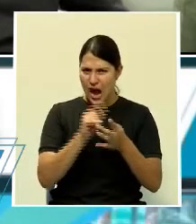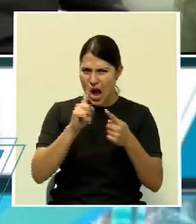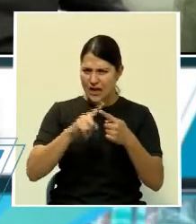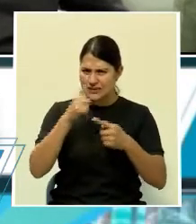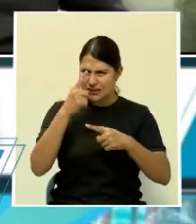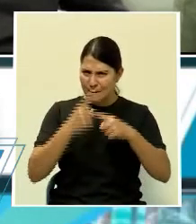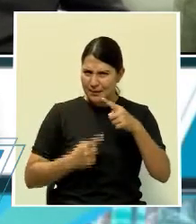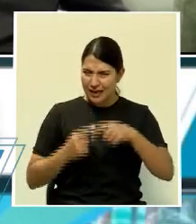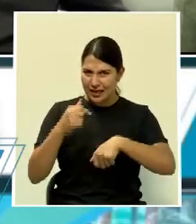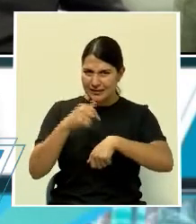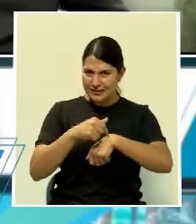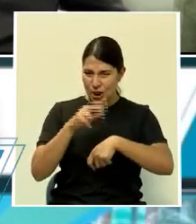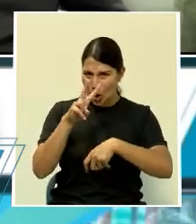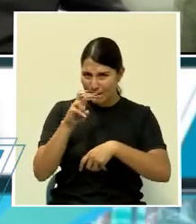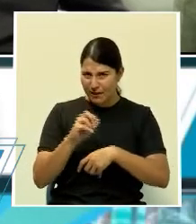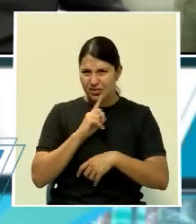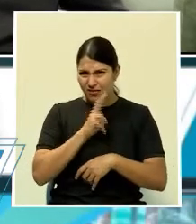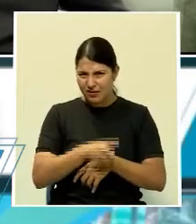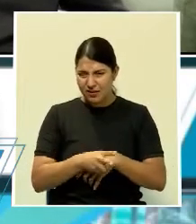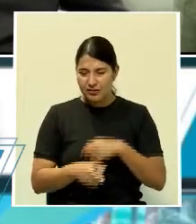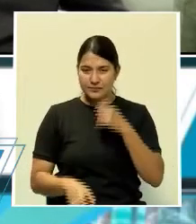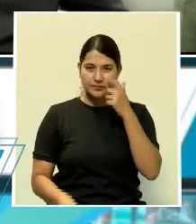del siglo XX. ¿Fue así?